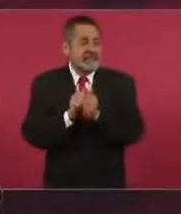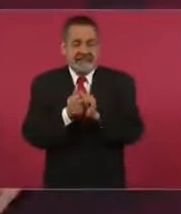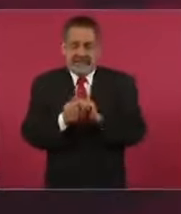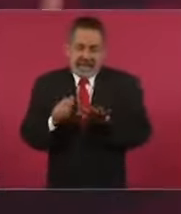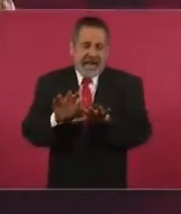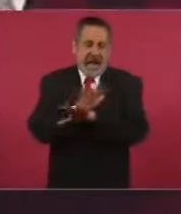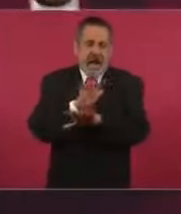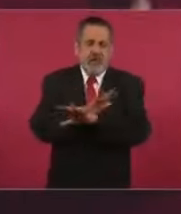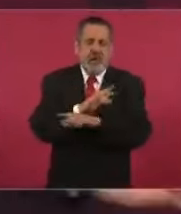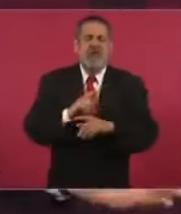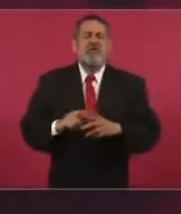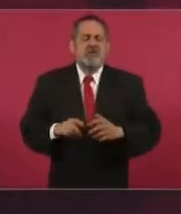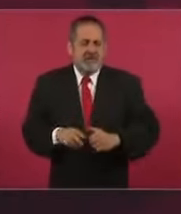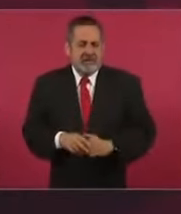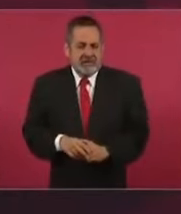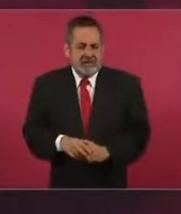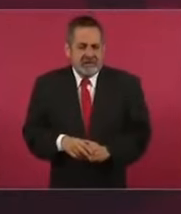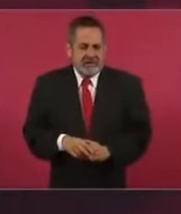¿quiénes son